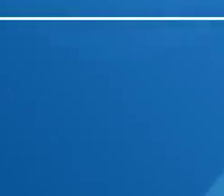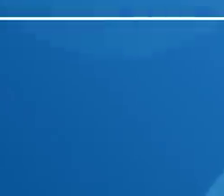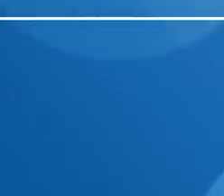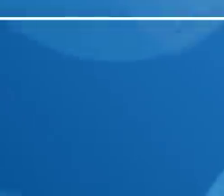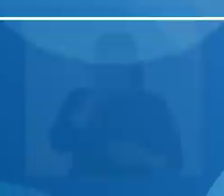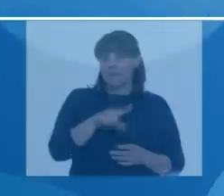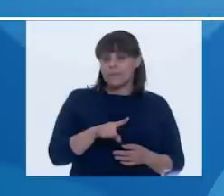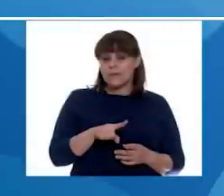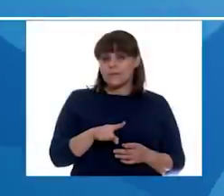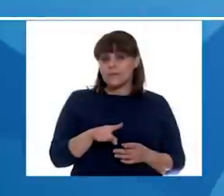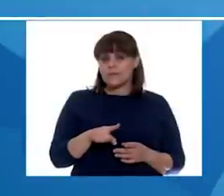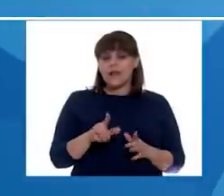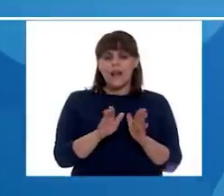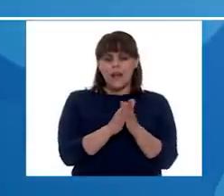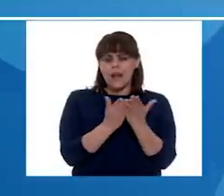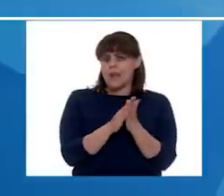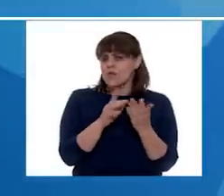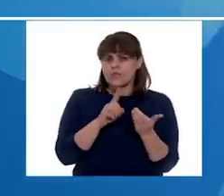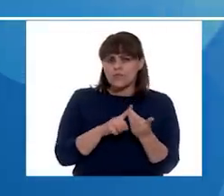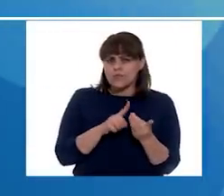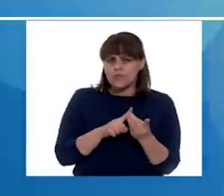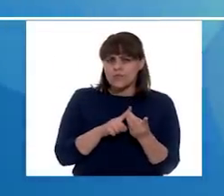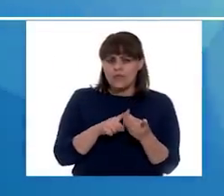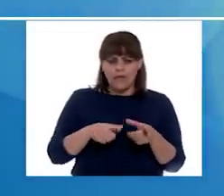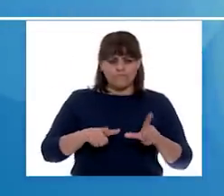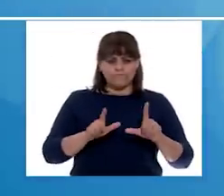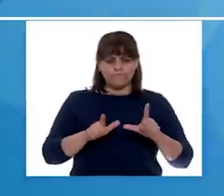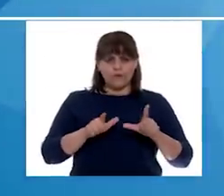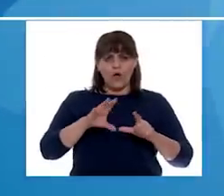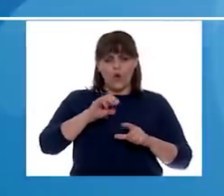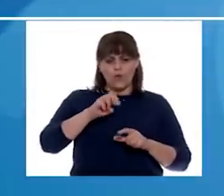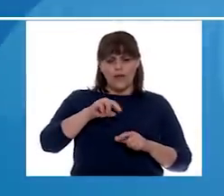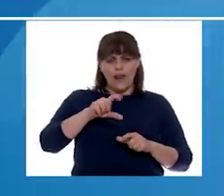También puedes encontrar los libros de texto en la página